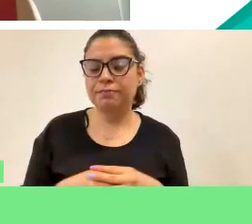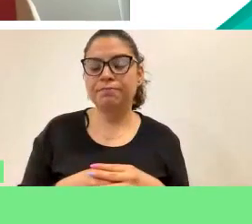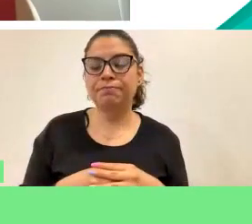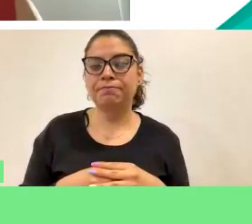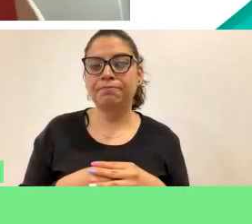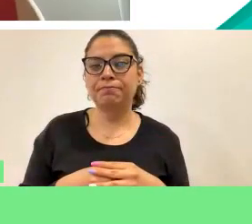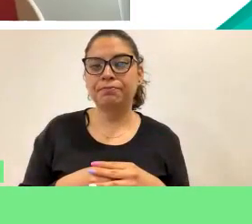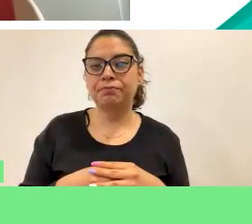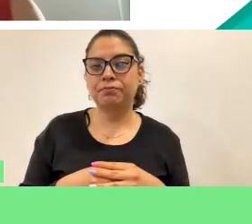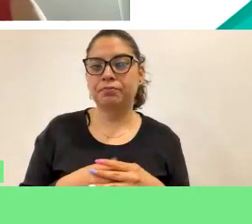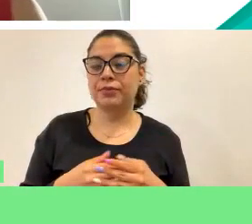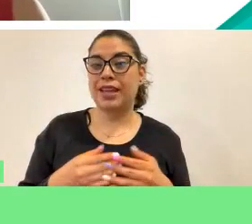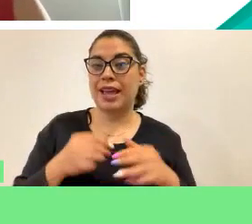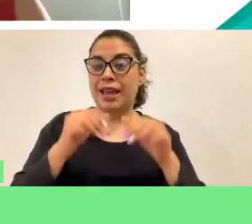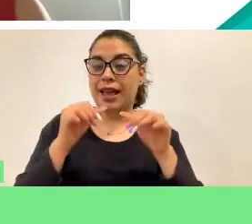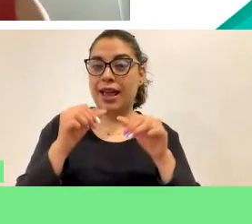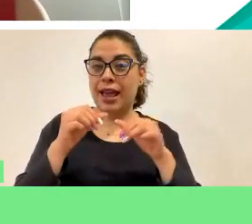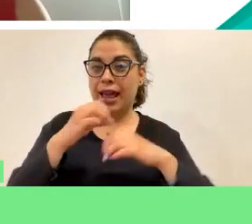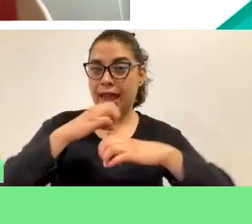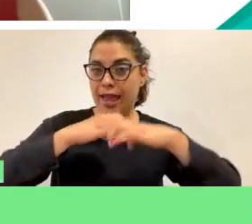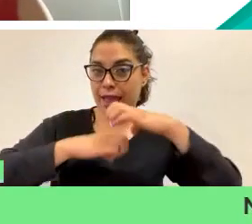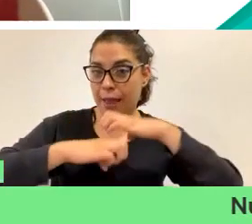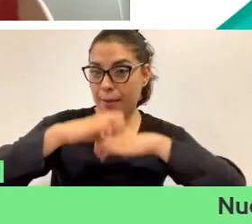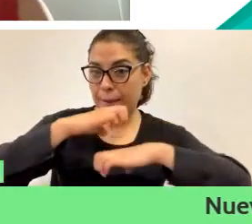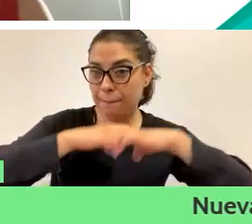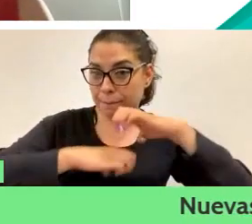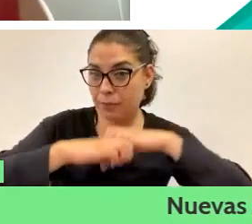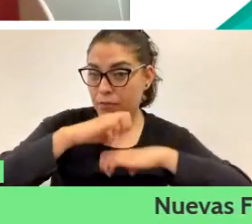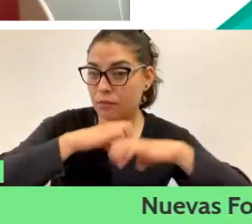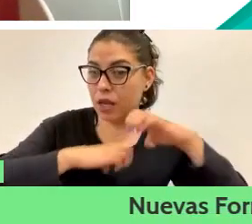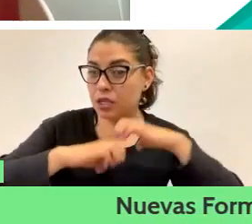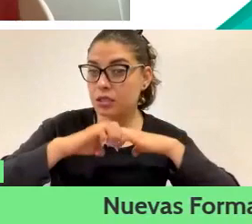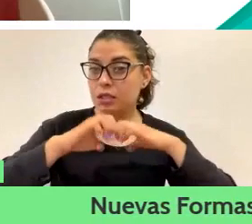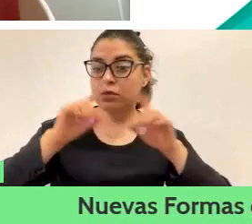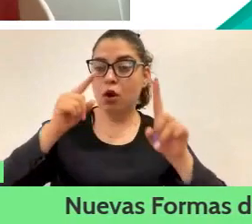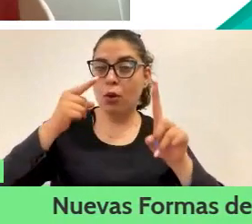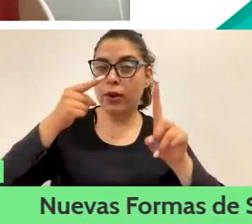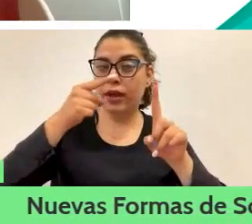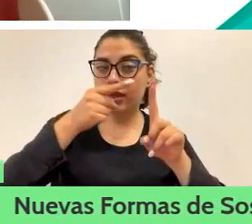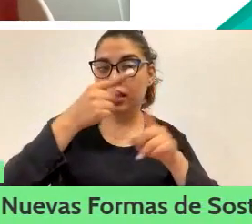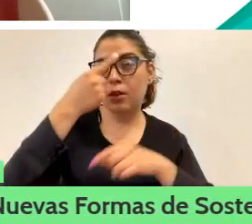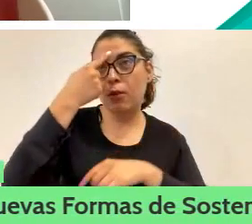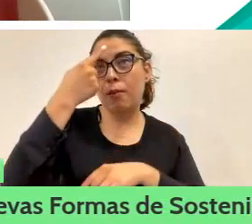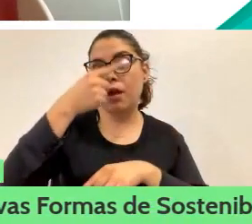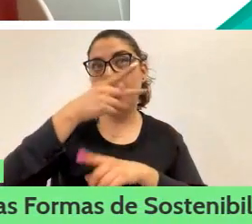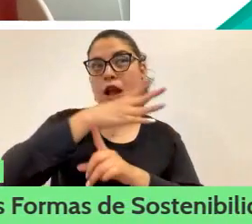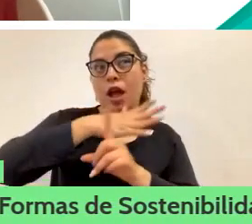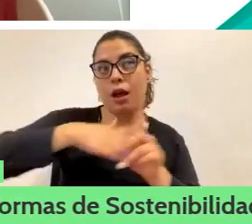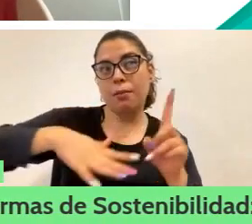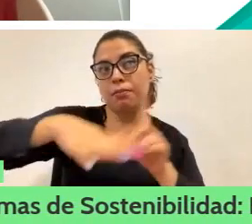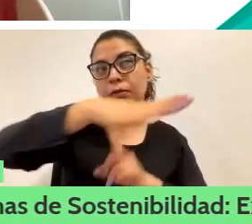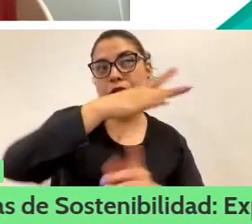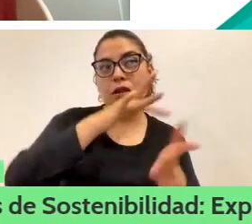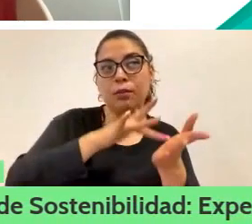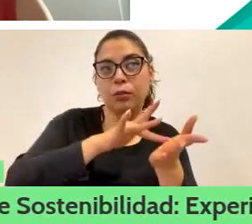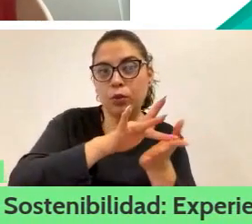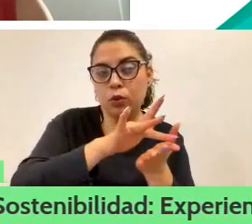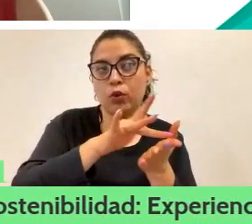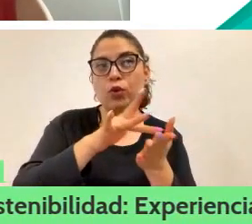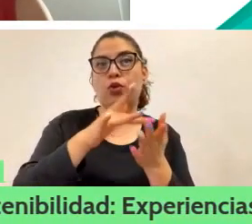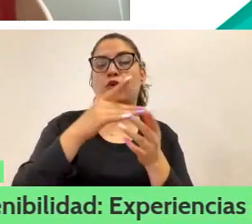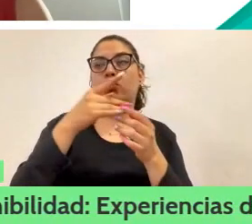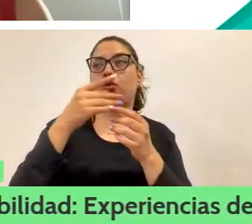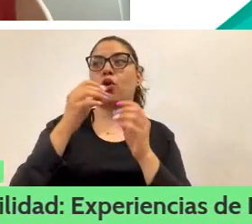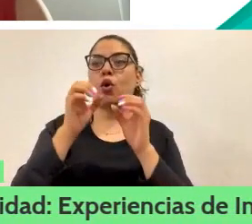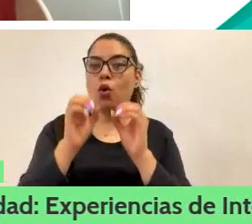para las organizaciones que trabajamos, ya sea o para el impacto social o para el impacto ambiental, poder